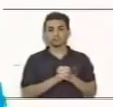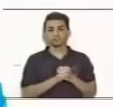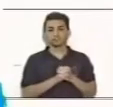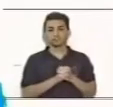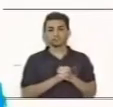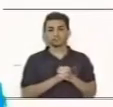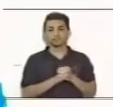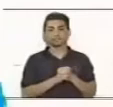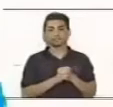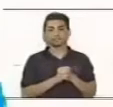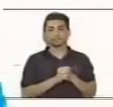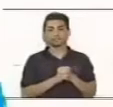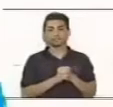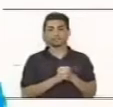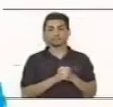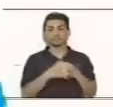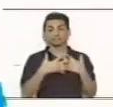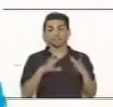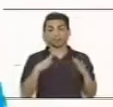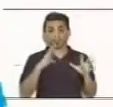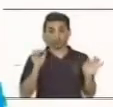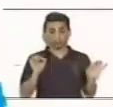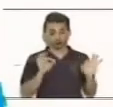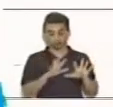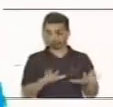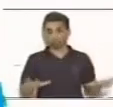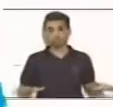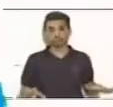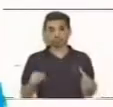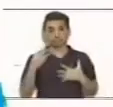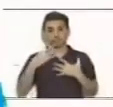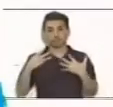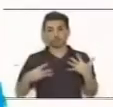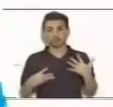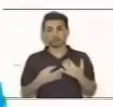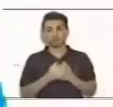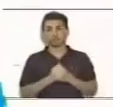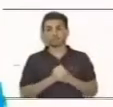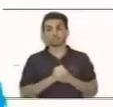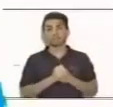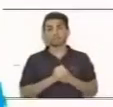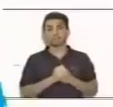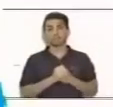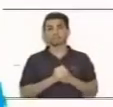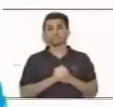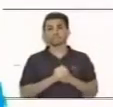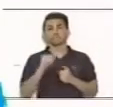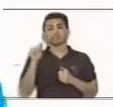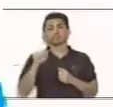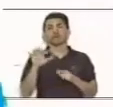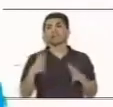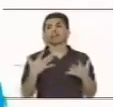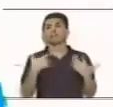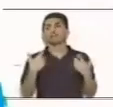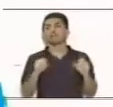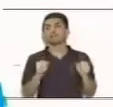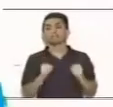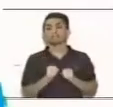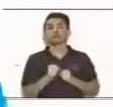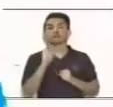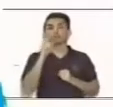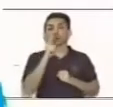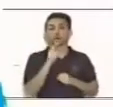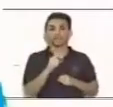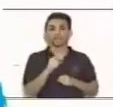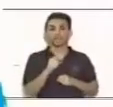Como ya tenemos todos nuestros materiales, el día de hoy vamos a fabricar un trifoliar con